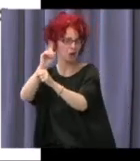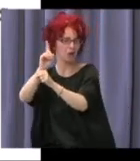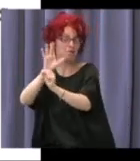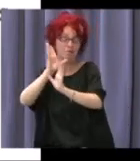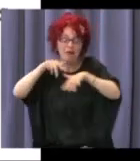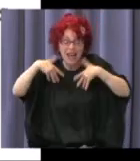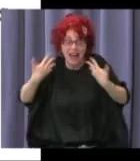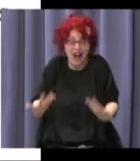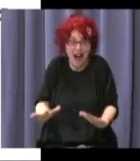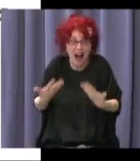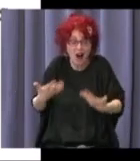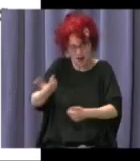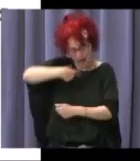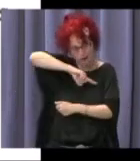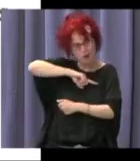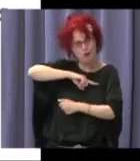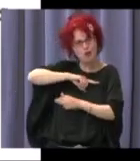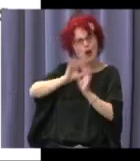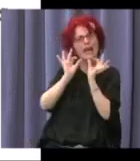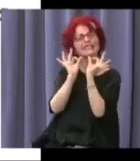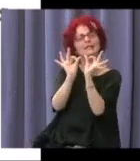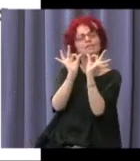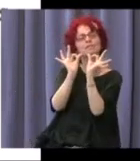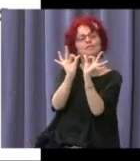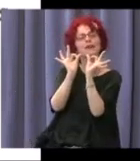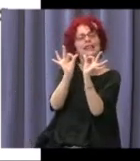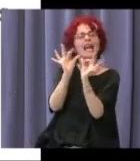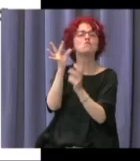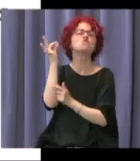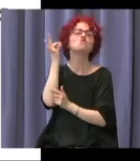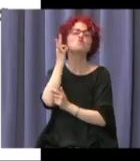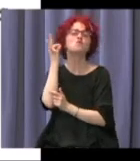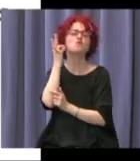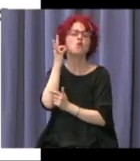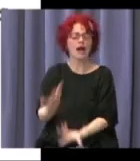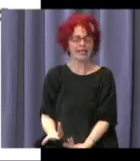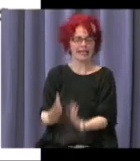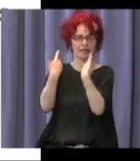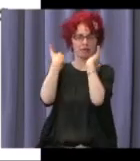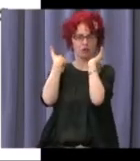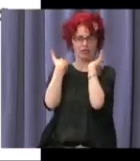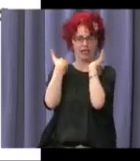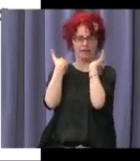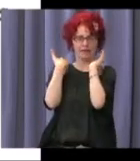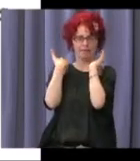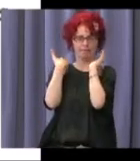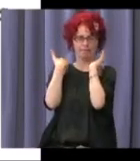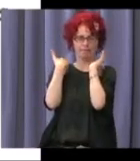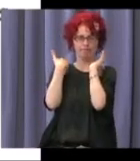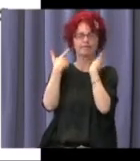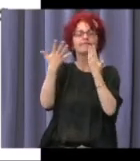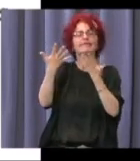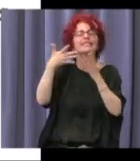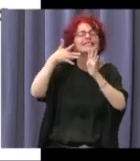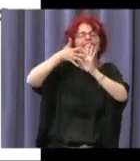usar formas específicas para el femenino cuando los nombres son de dos terminaciones. Esto